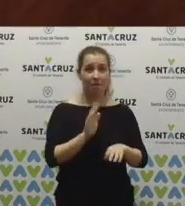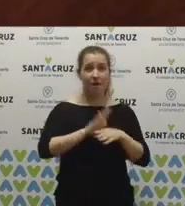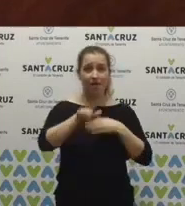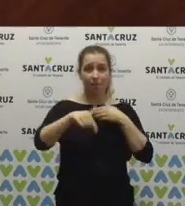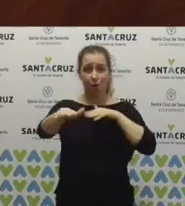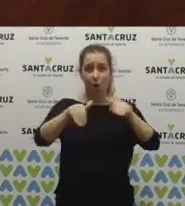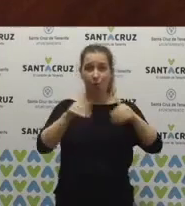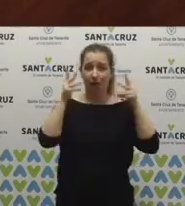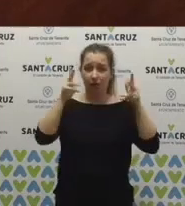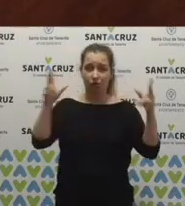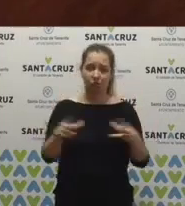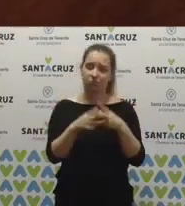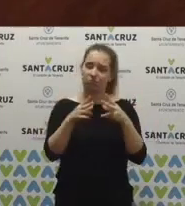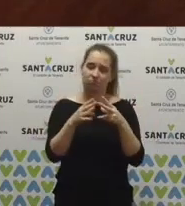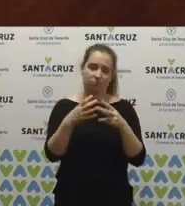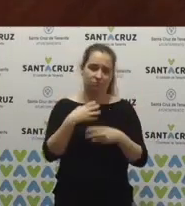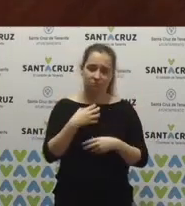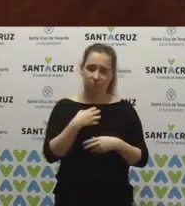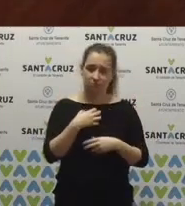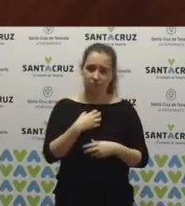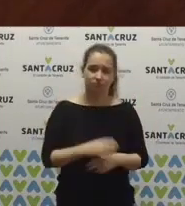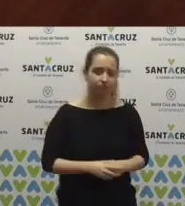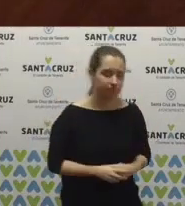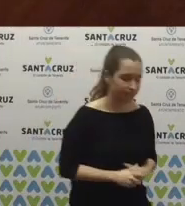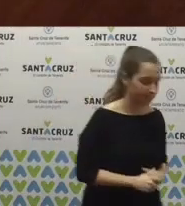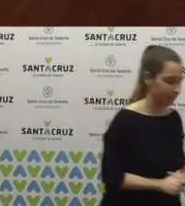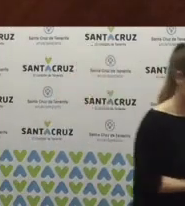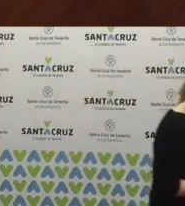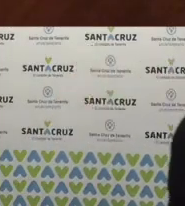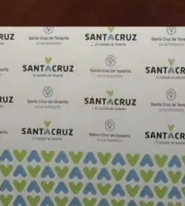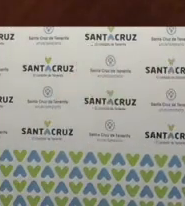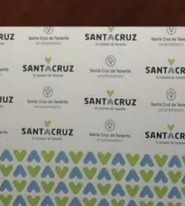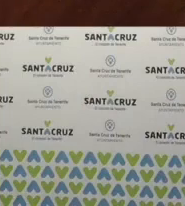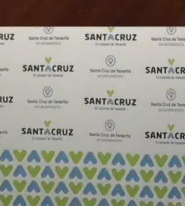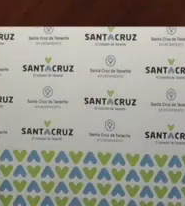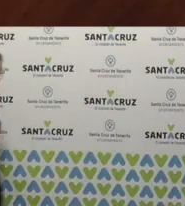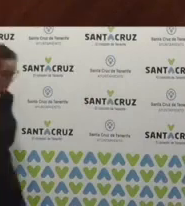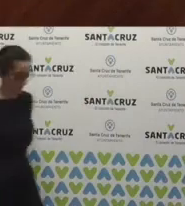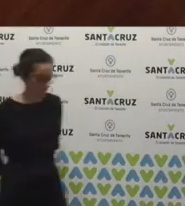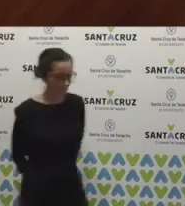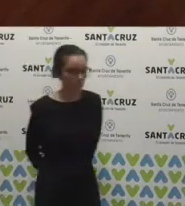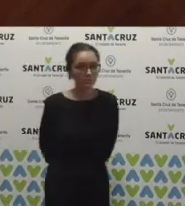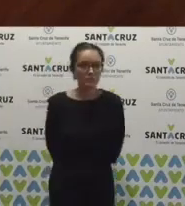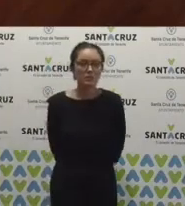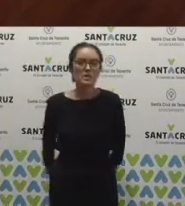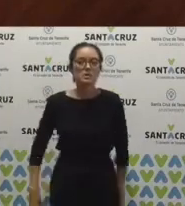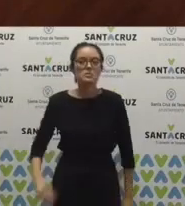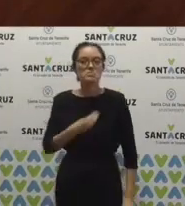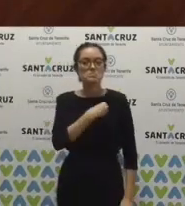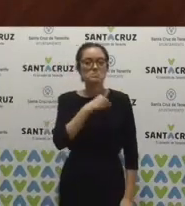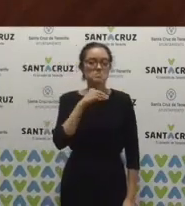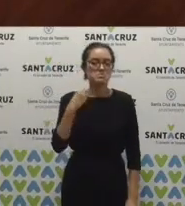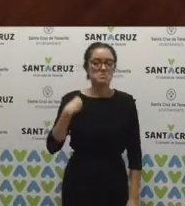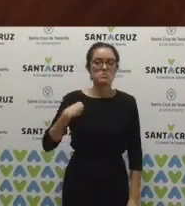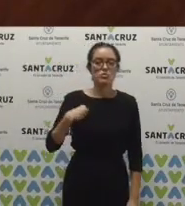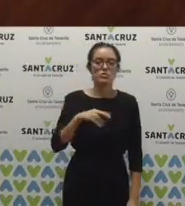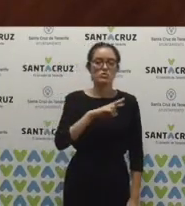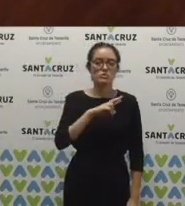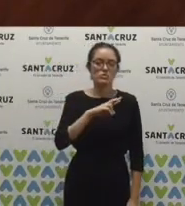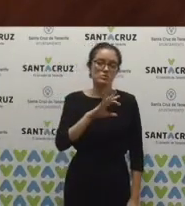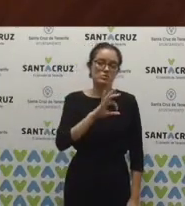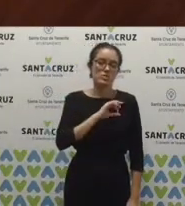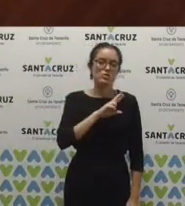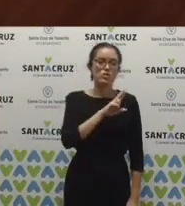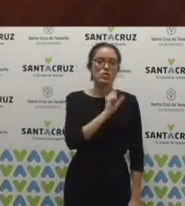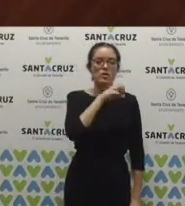ustedes de las cosas que no estoy de acuerdo con él con el señor ramón trujillo es que el obispo no está dentro de la función del